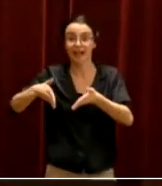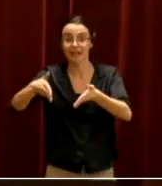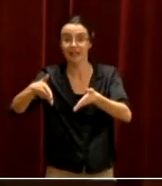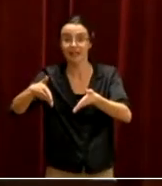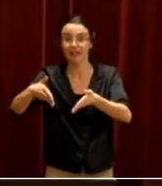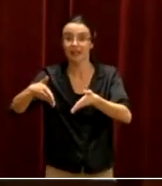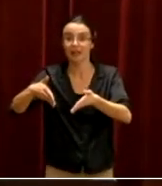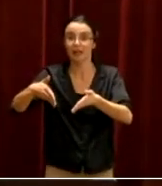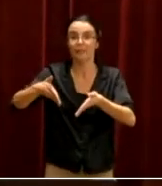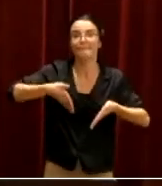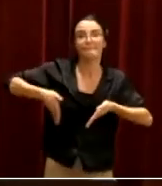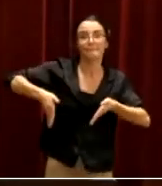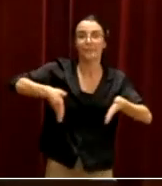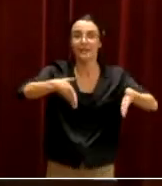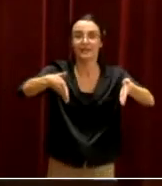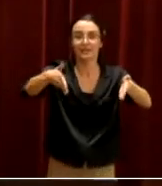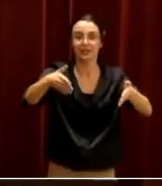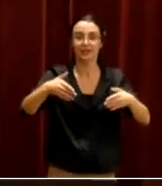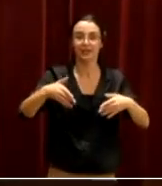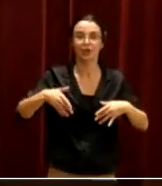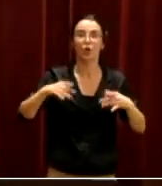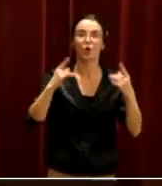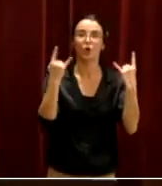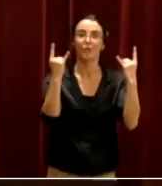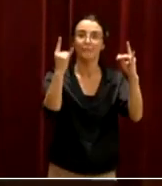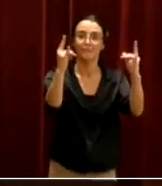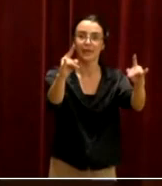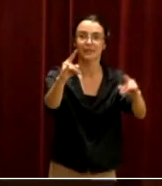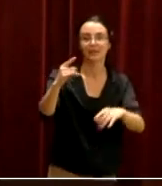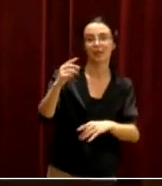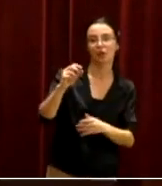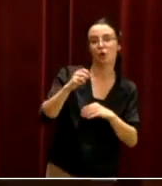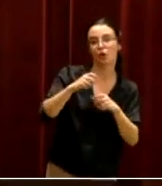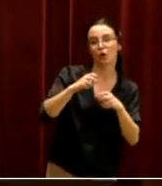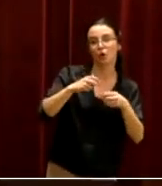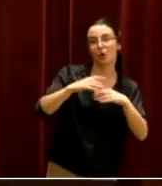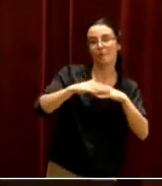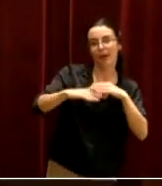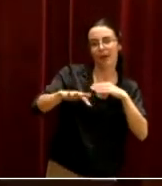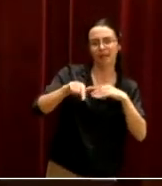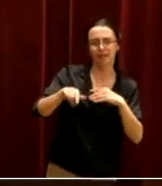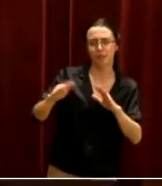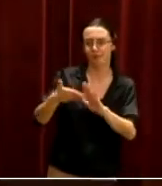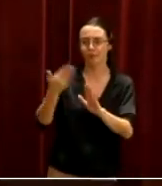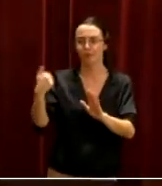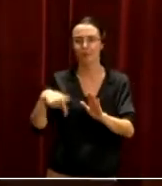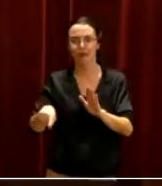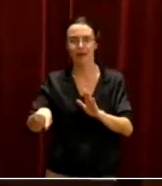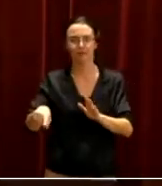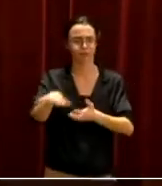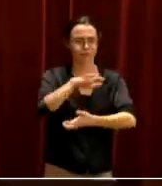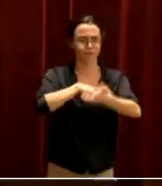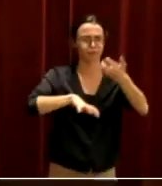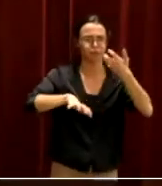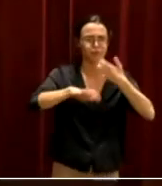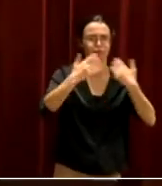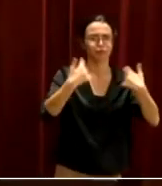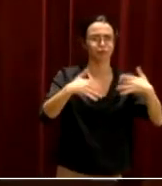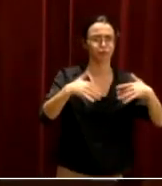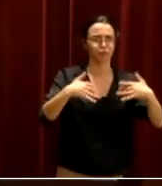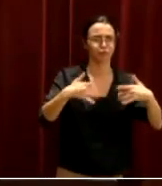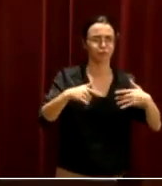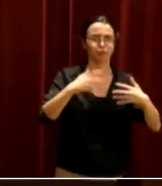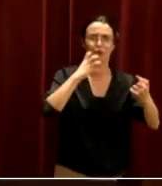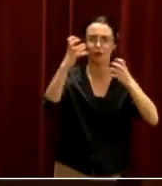encima pretenden quitar otros dos carriles más a las avenidas y aquí es donde empieza a comprender Cuál es su